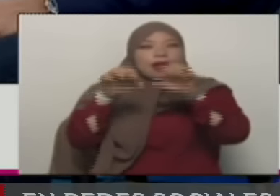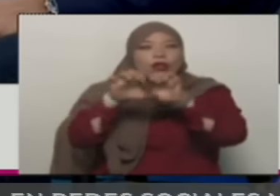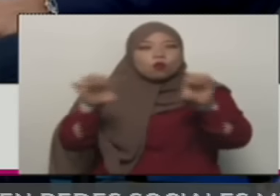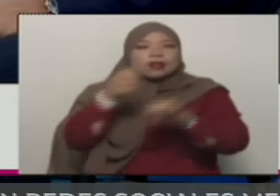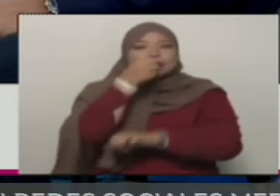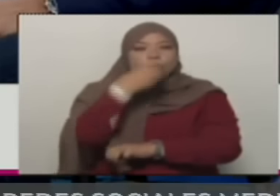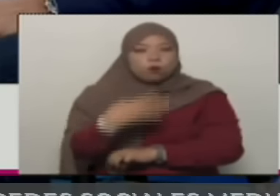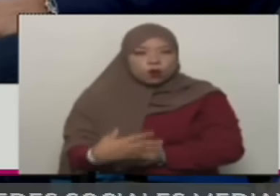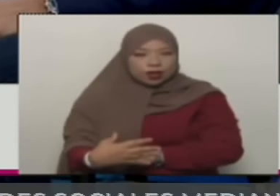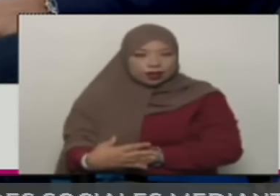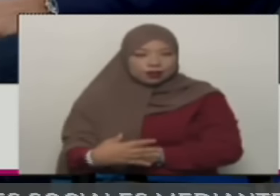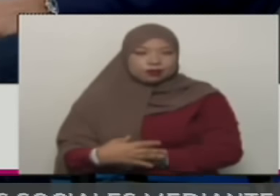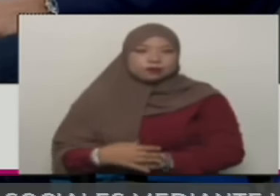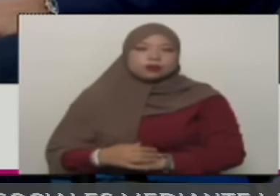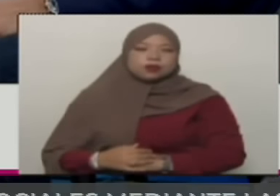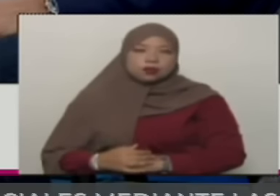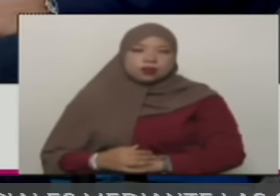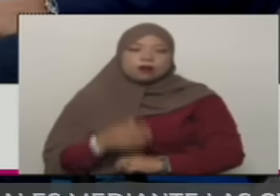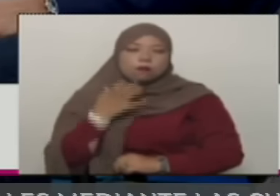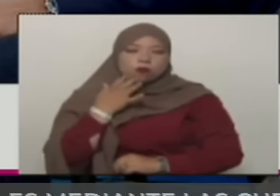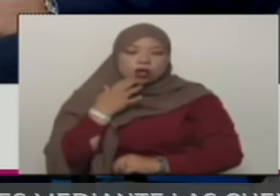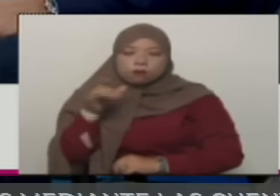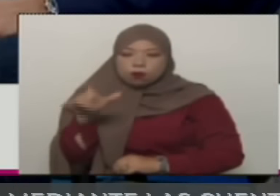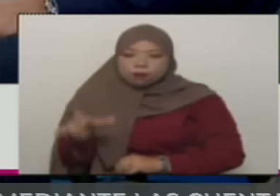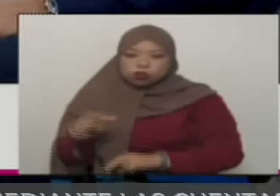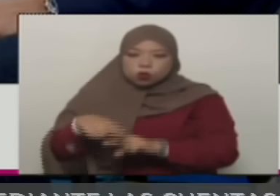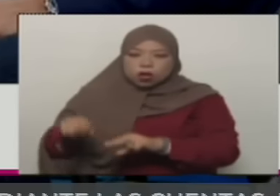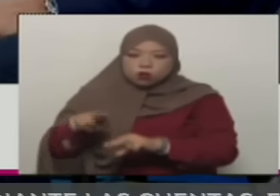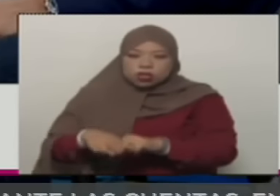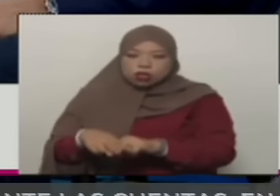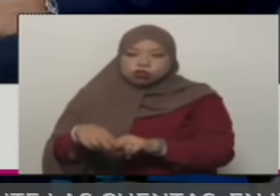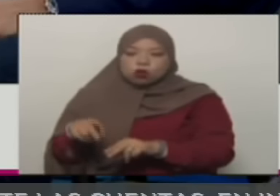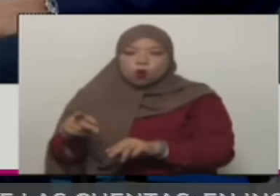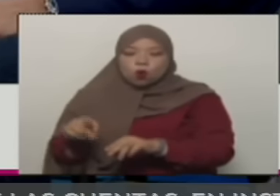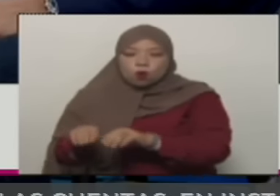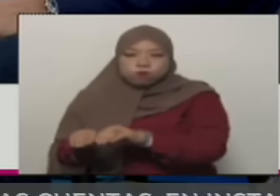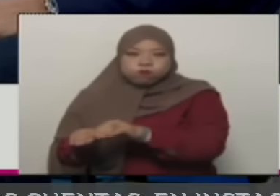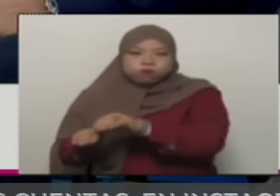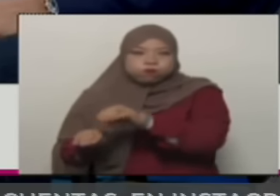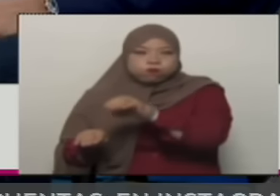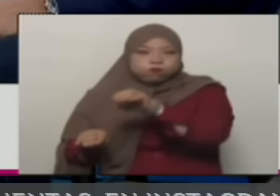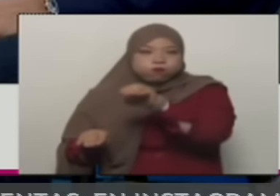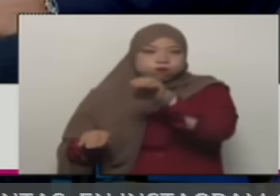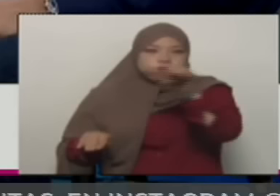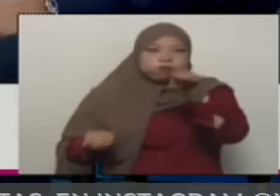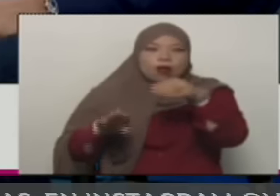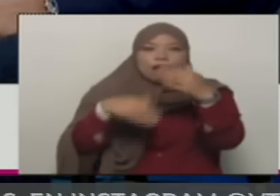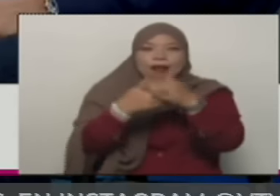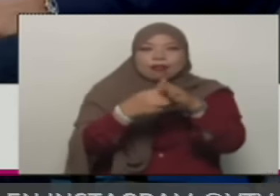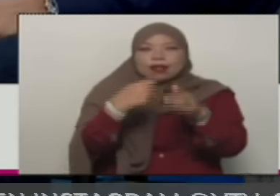ya, antes de que él se fuera voluntariamente a la Asamblea Nacional como diputado